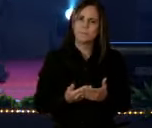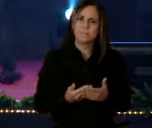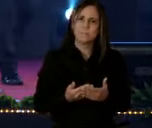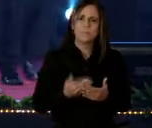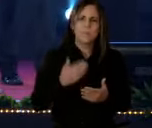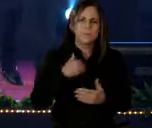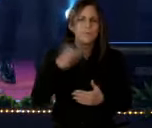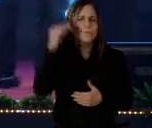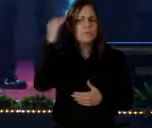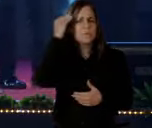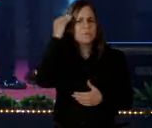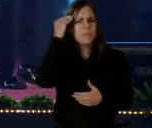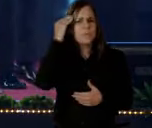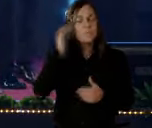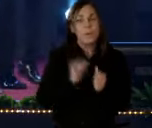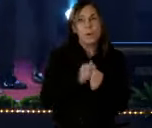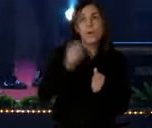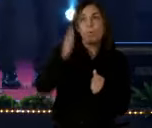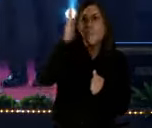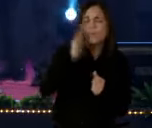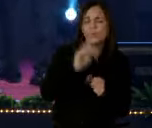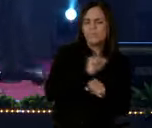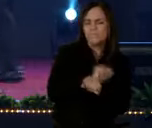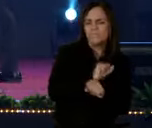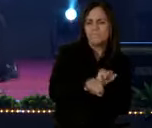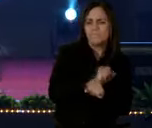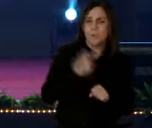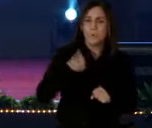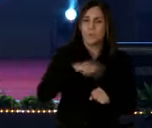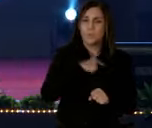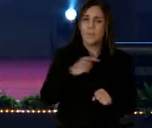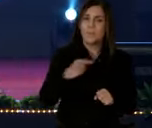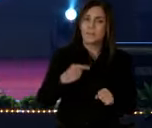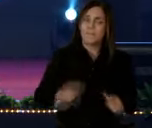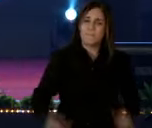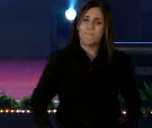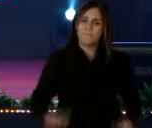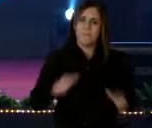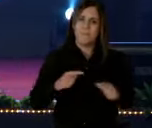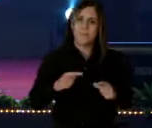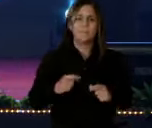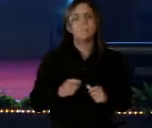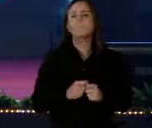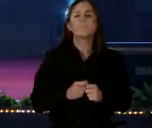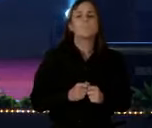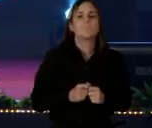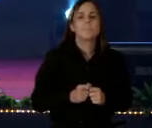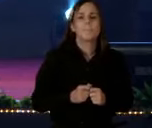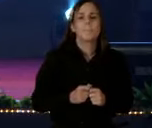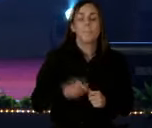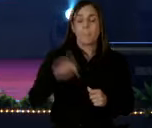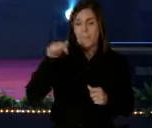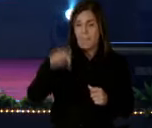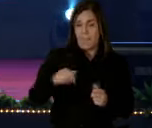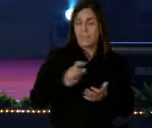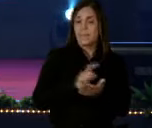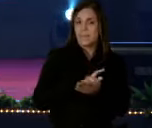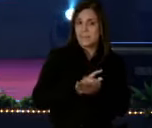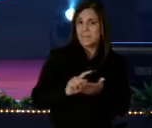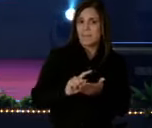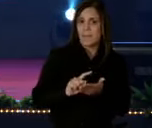Dios está trabajando en nuestras vidas, cómo Dios nos está supliendo. Esta semana, pastores, pues compré el camión para la tarima que